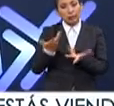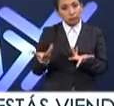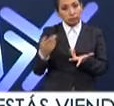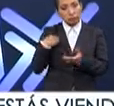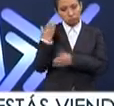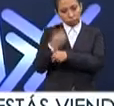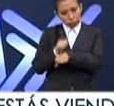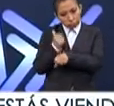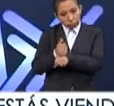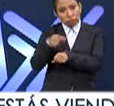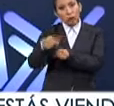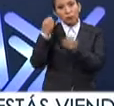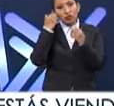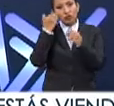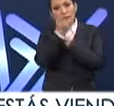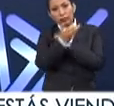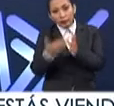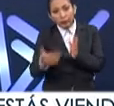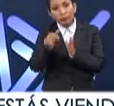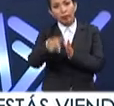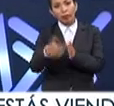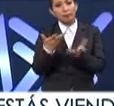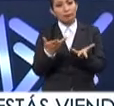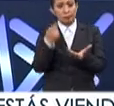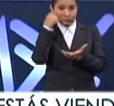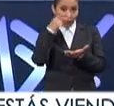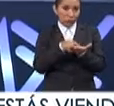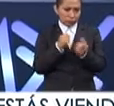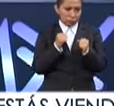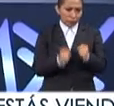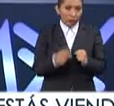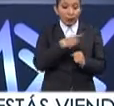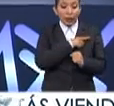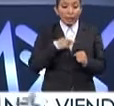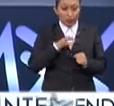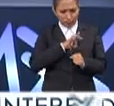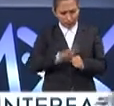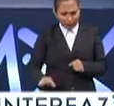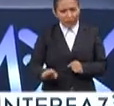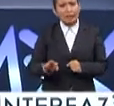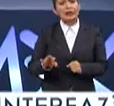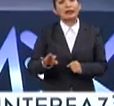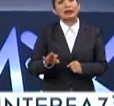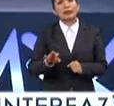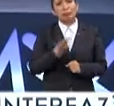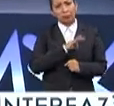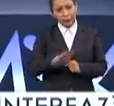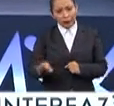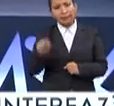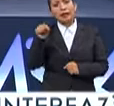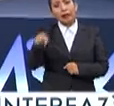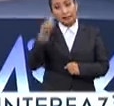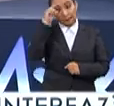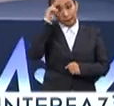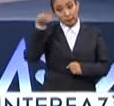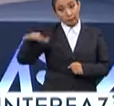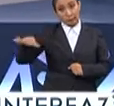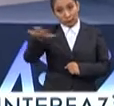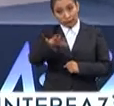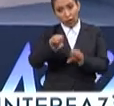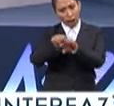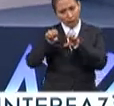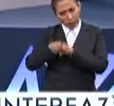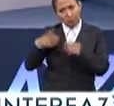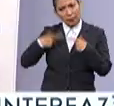democráticamente durante mucho tiempo yo creo estoy seguro que tienen la capacidad y la inteligencia con